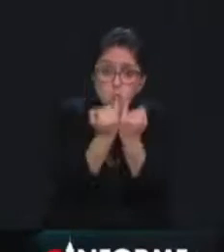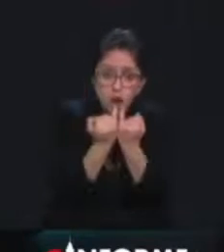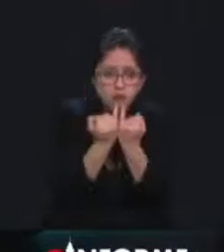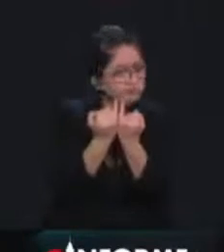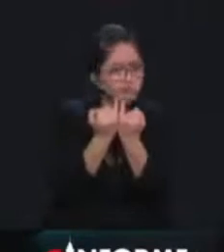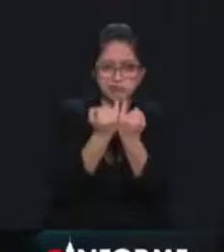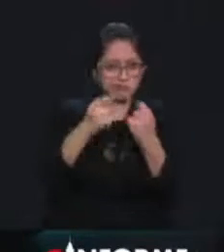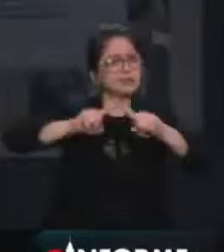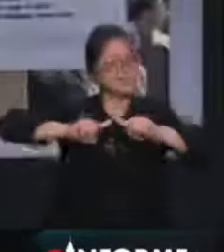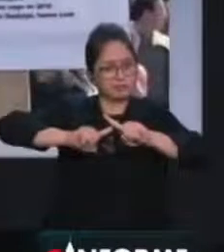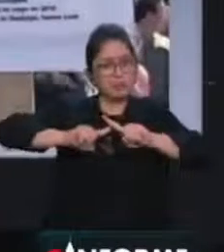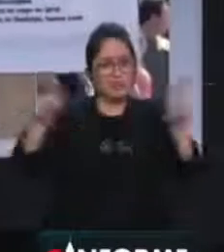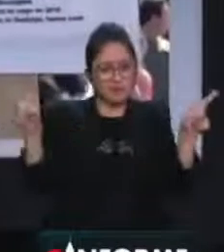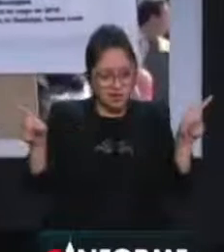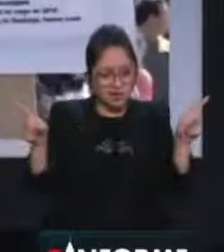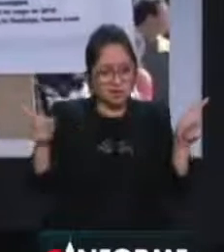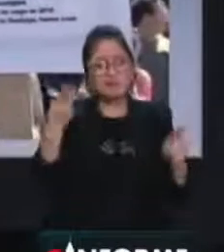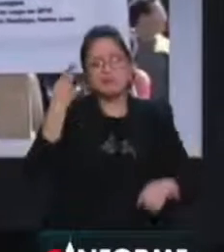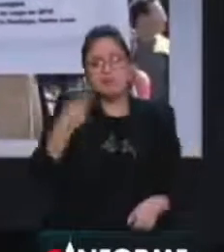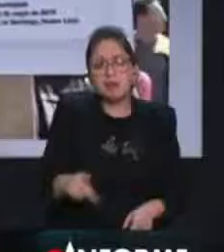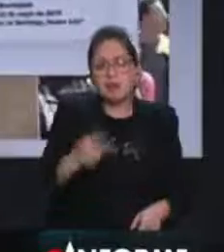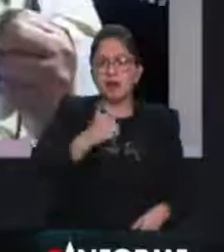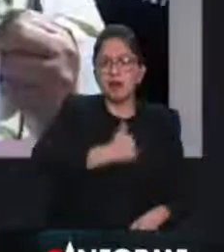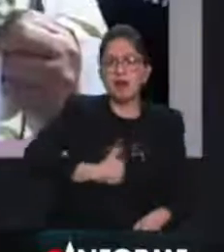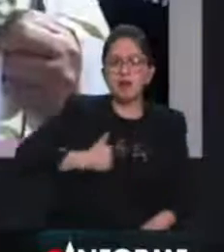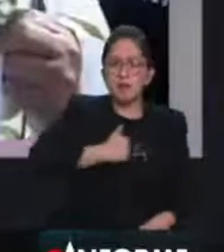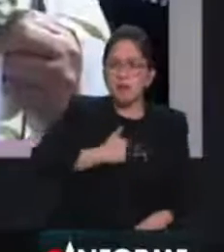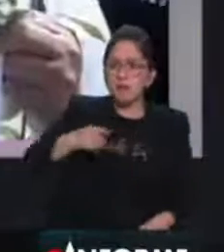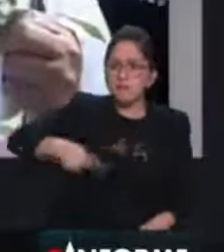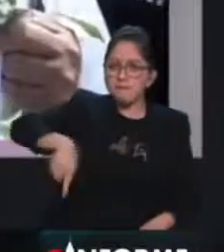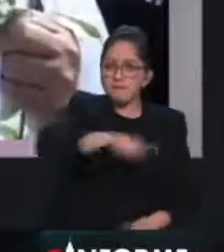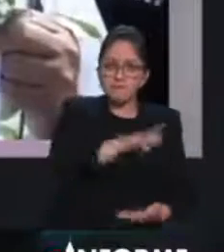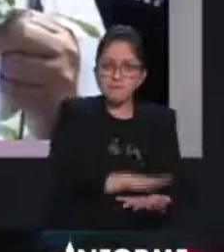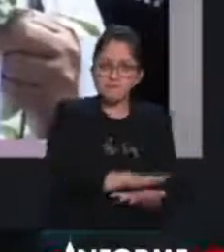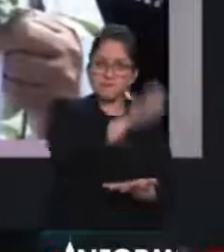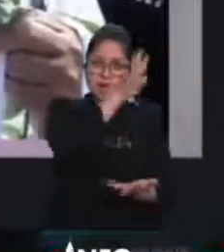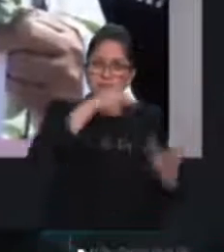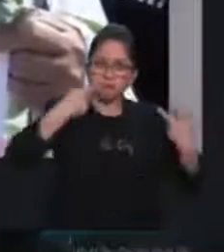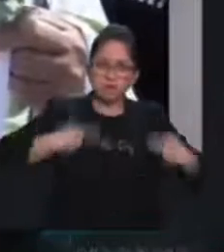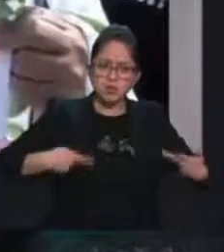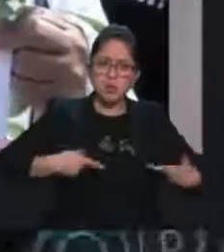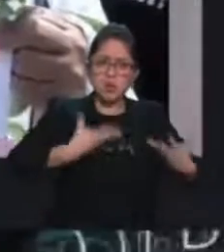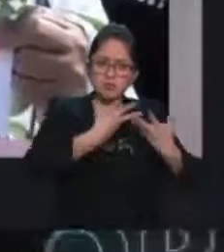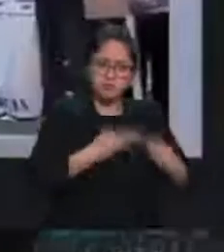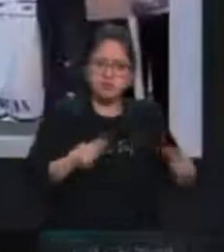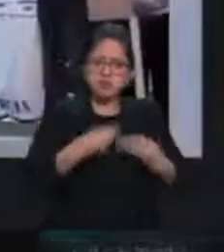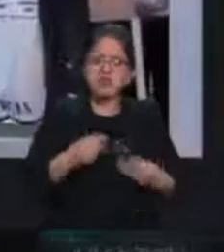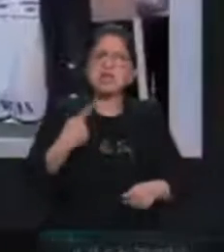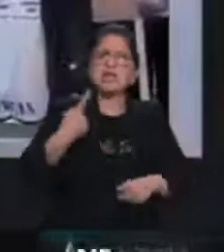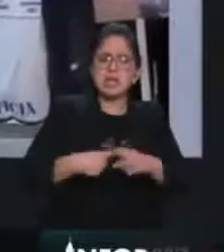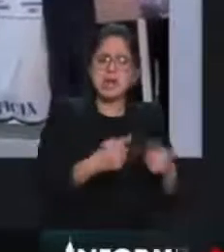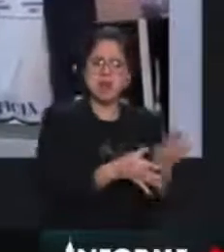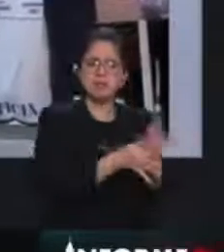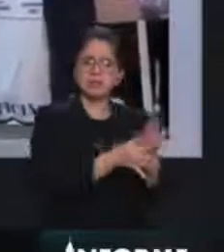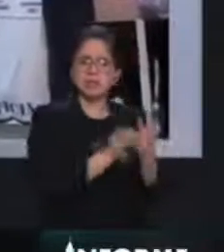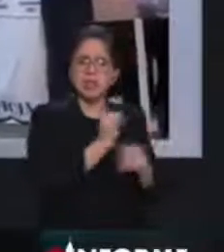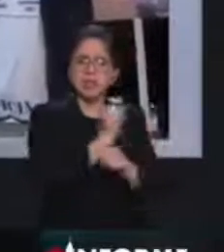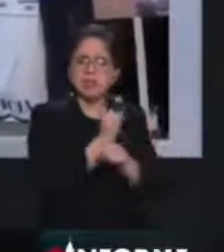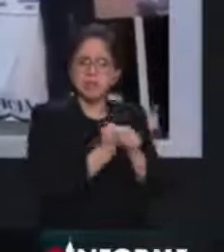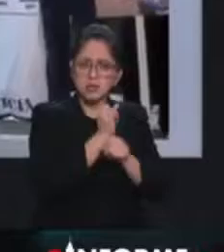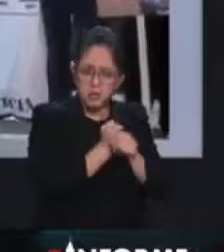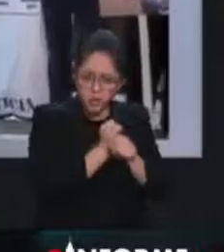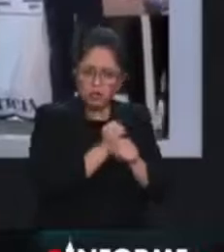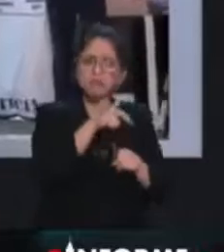decir, lamentablemente la gran mayoría de las personas desaparecidas, según las investigaciones que se tienen, pues hay un